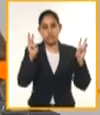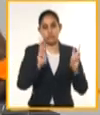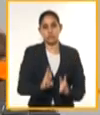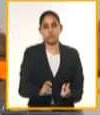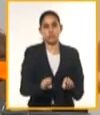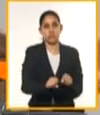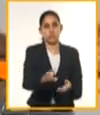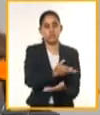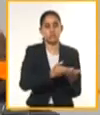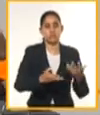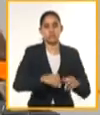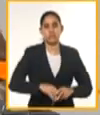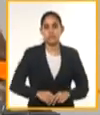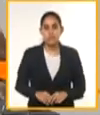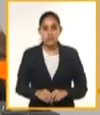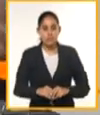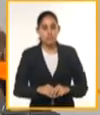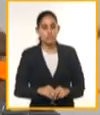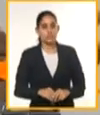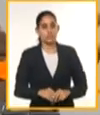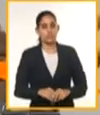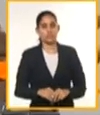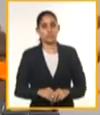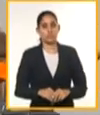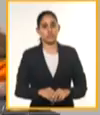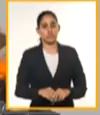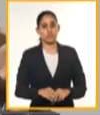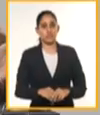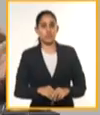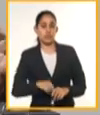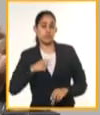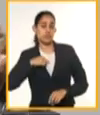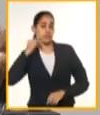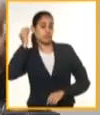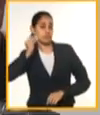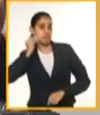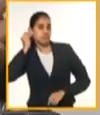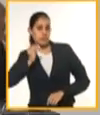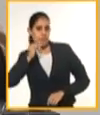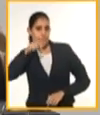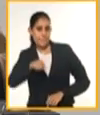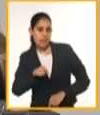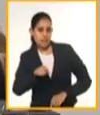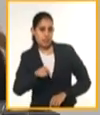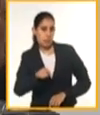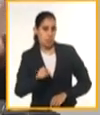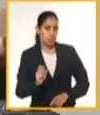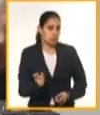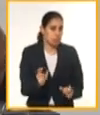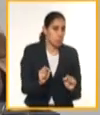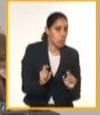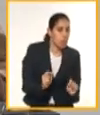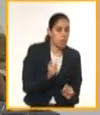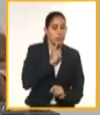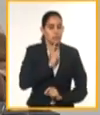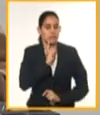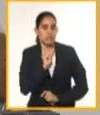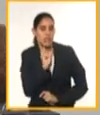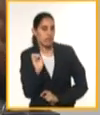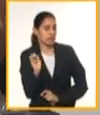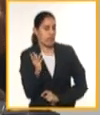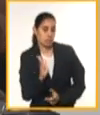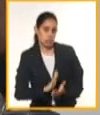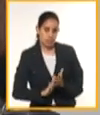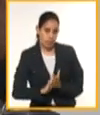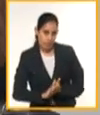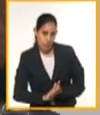redes sociales, lógicamente. Yo no pienso que haya sido ningún show montado. ¿Por qué te digo? Ese es mi punto de vista.